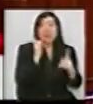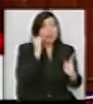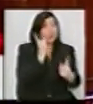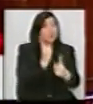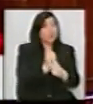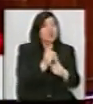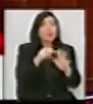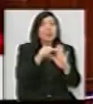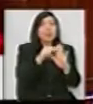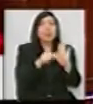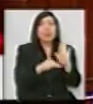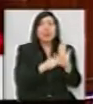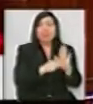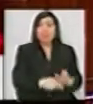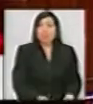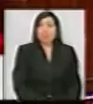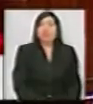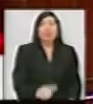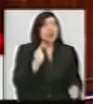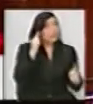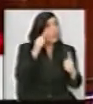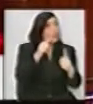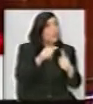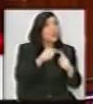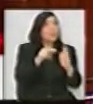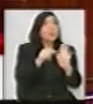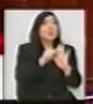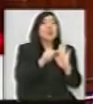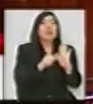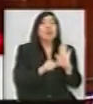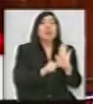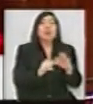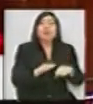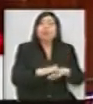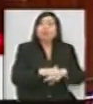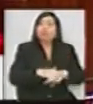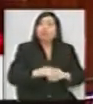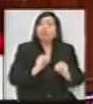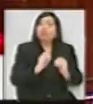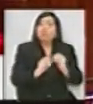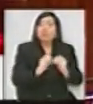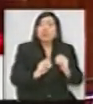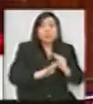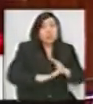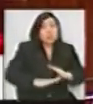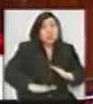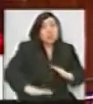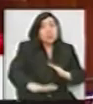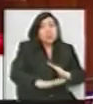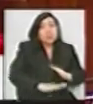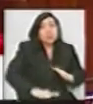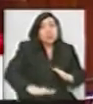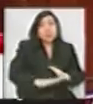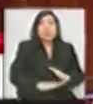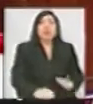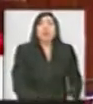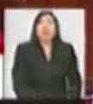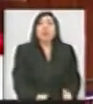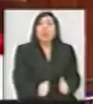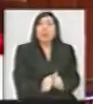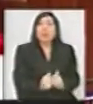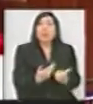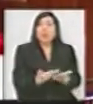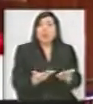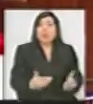de esta norma presidente y el objetivo de esta norma es tratar de generar suelo urbano suelo con